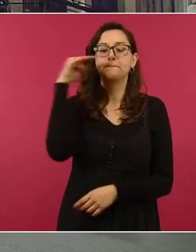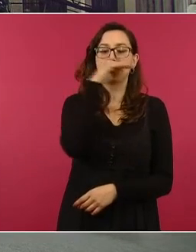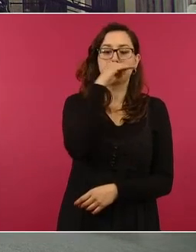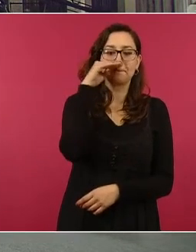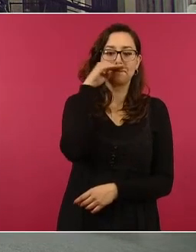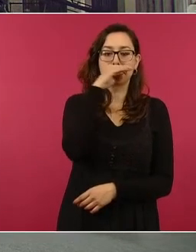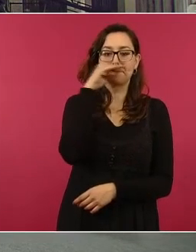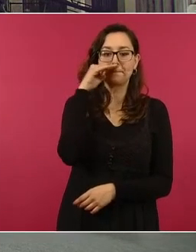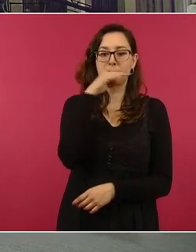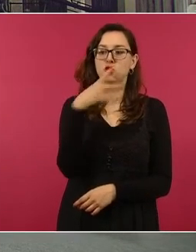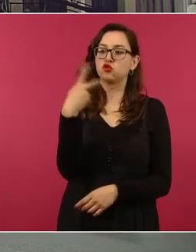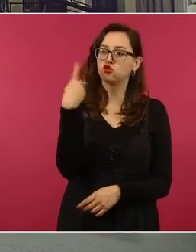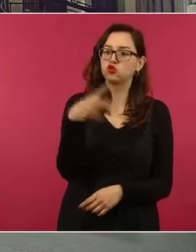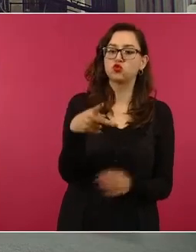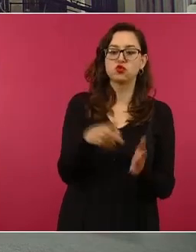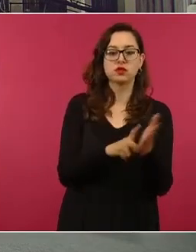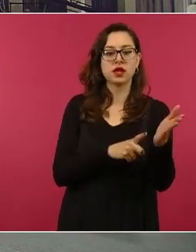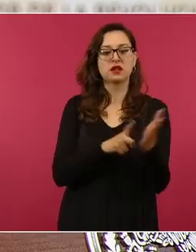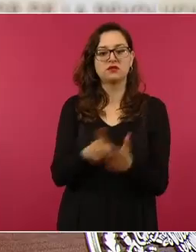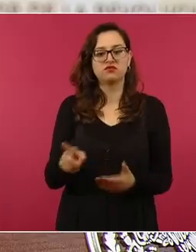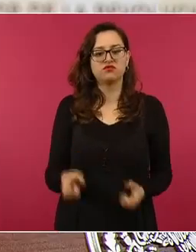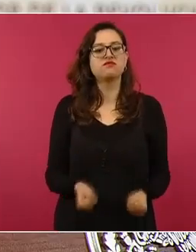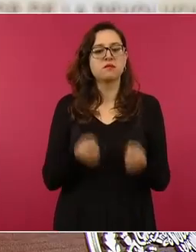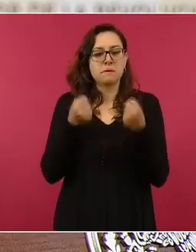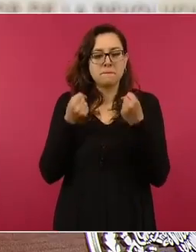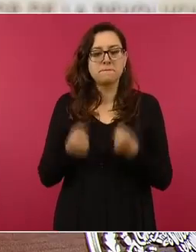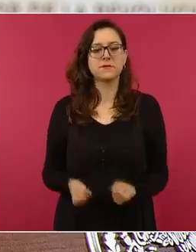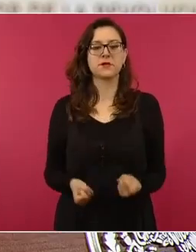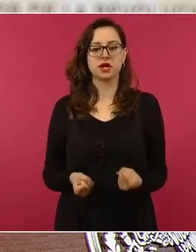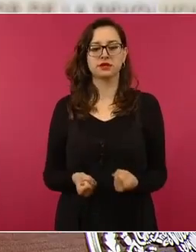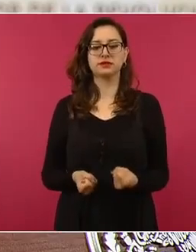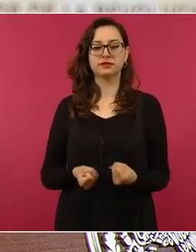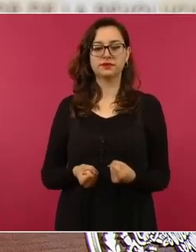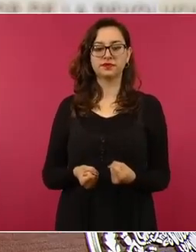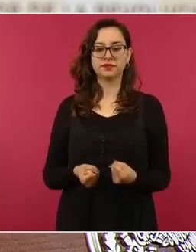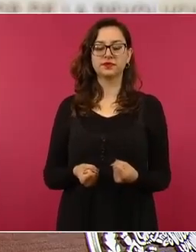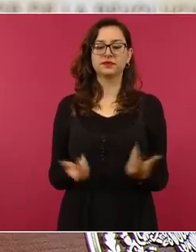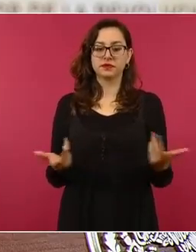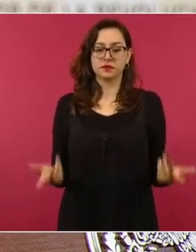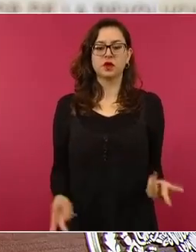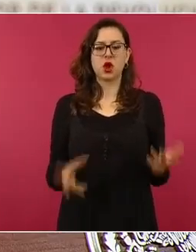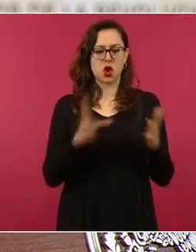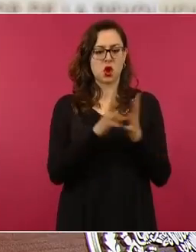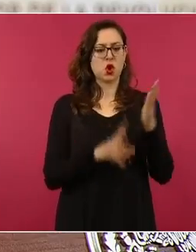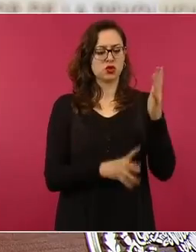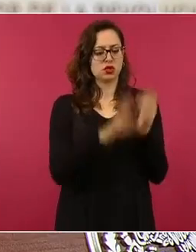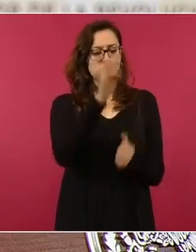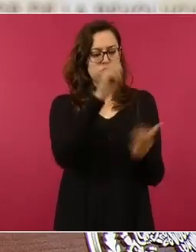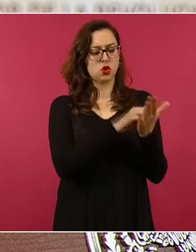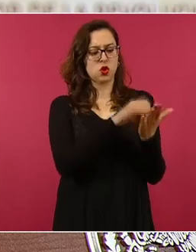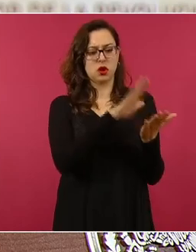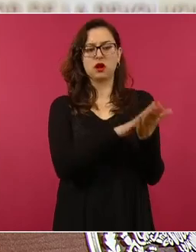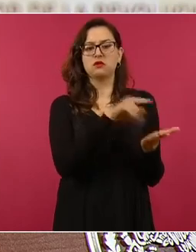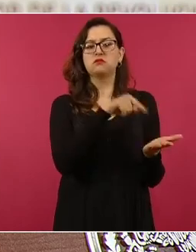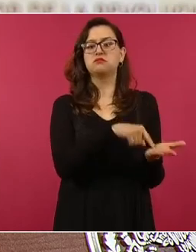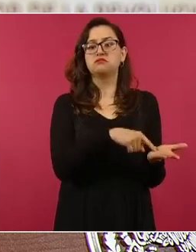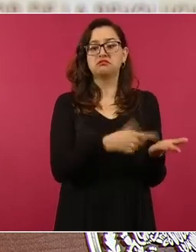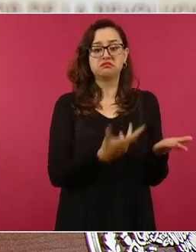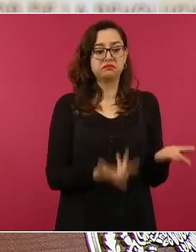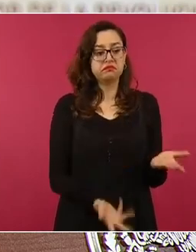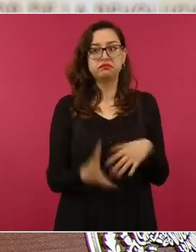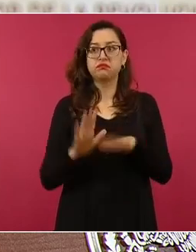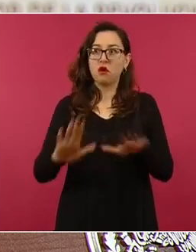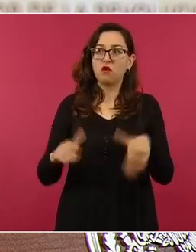garantizar el derecho a la salud, que está en la Constitución, pero que es letra muerta. Y